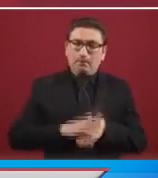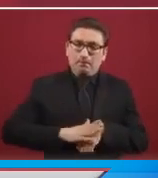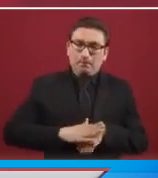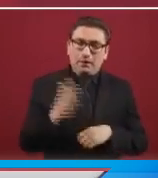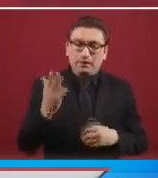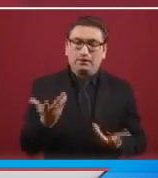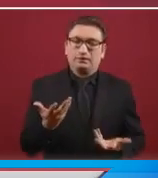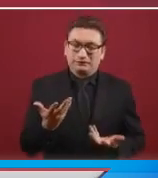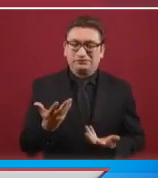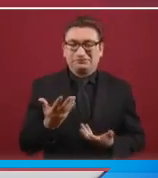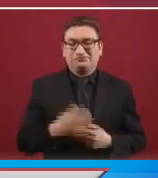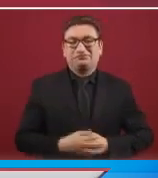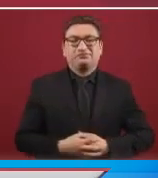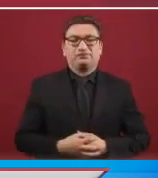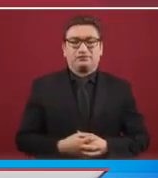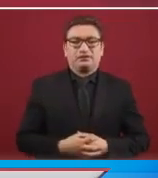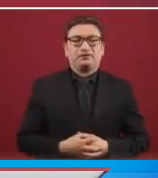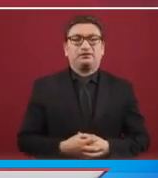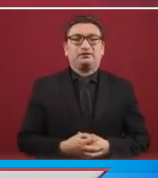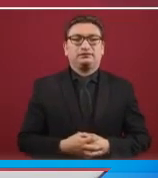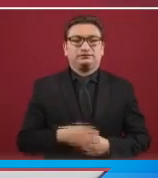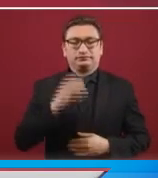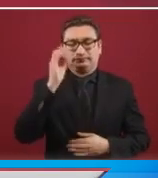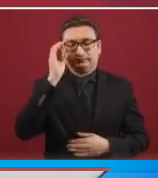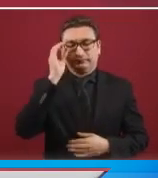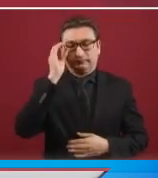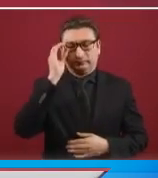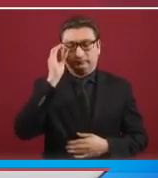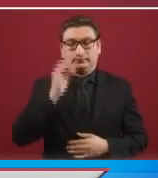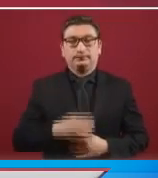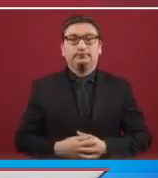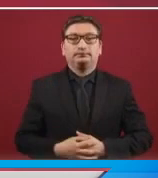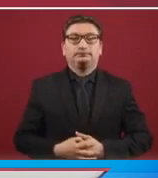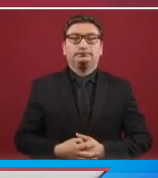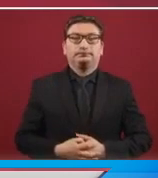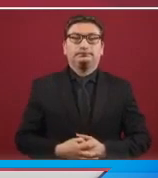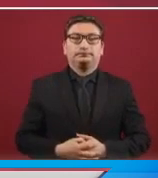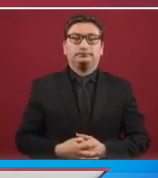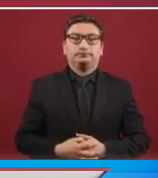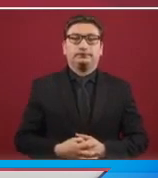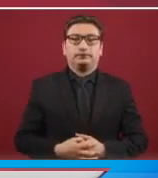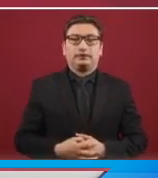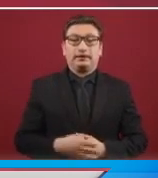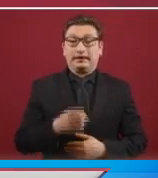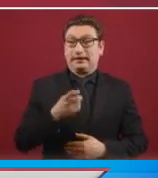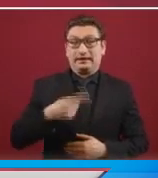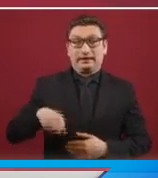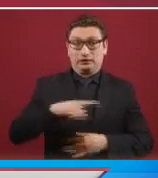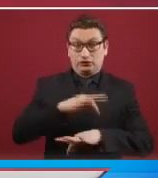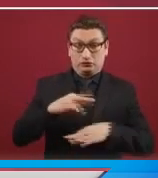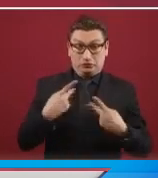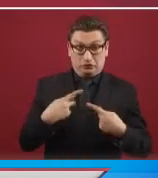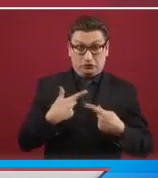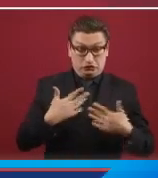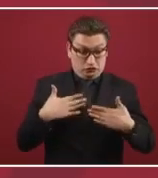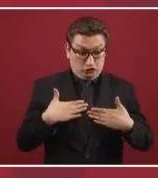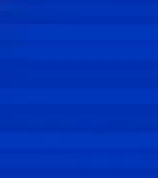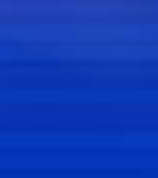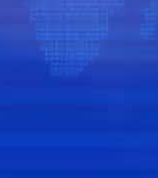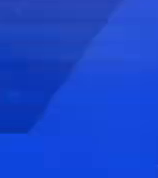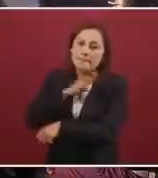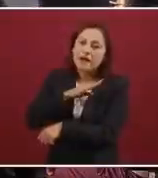de Texcoco y se combatiría la corrupción con los contratos leoninos de gasoductos, cosas con las que él hasta ahora menciona no estaba de